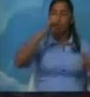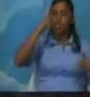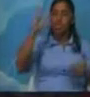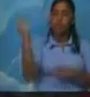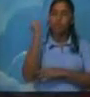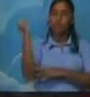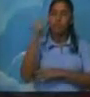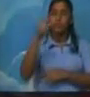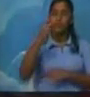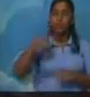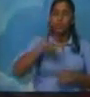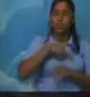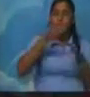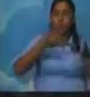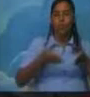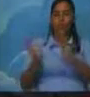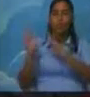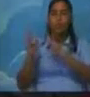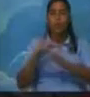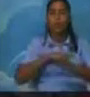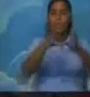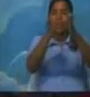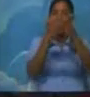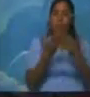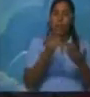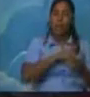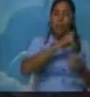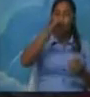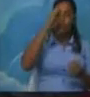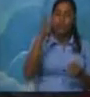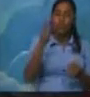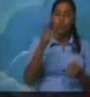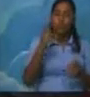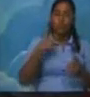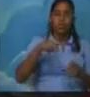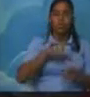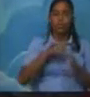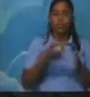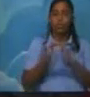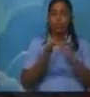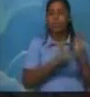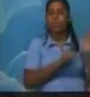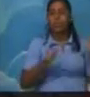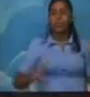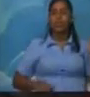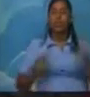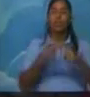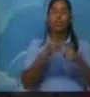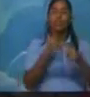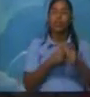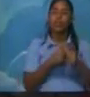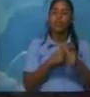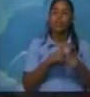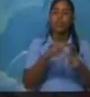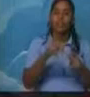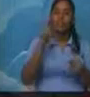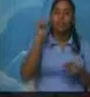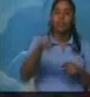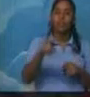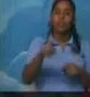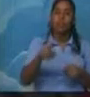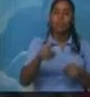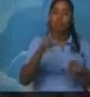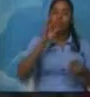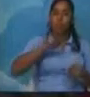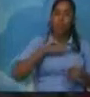nosotros nos desviamos de la palabra si nosotros nos desviamos del señor Entonces el señor también nos